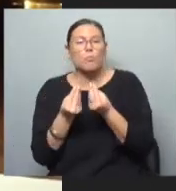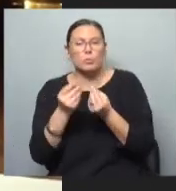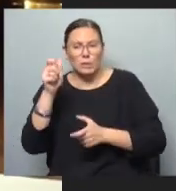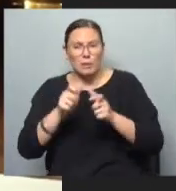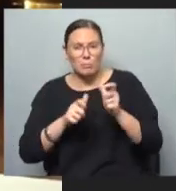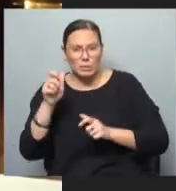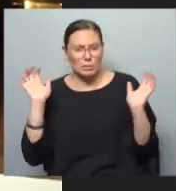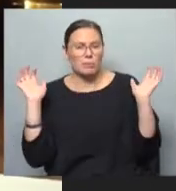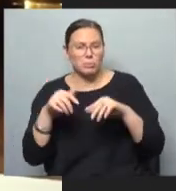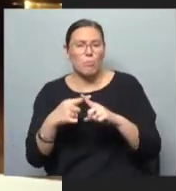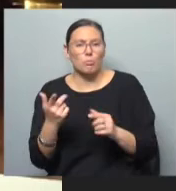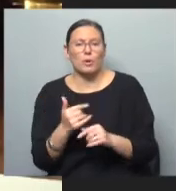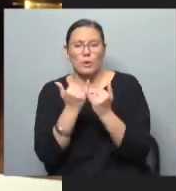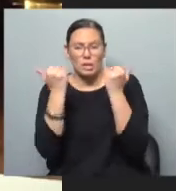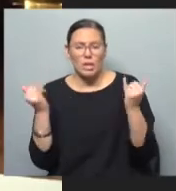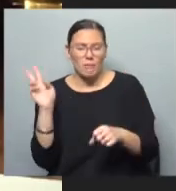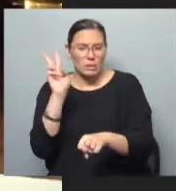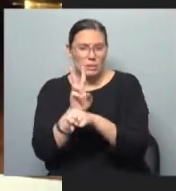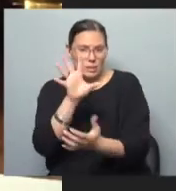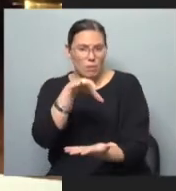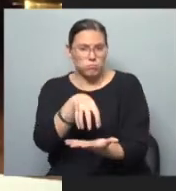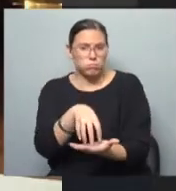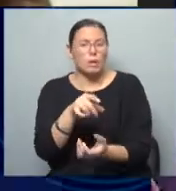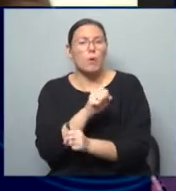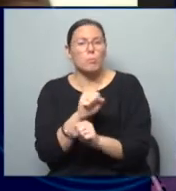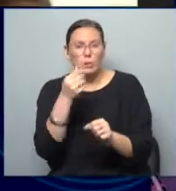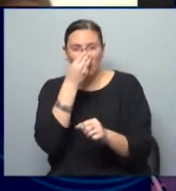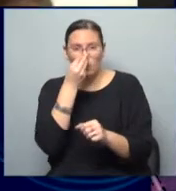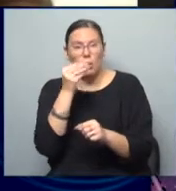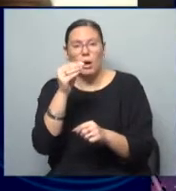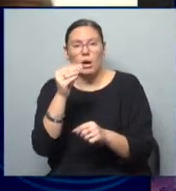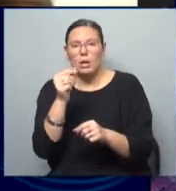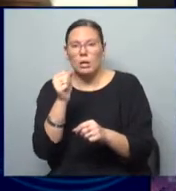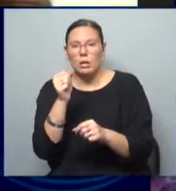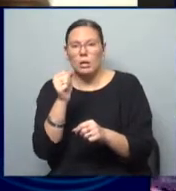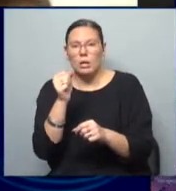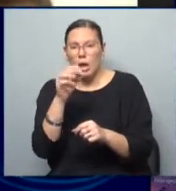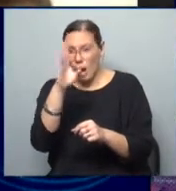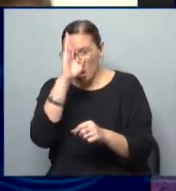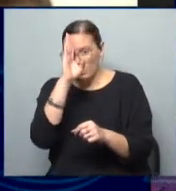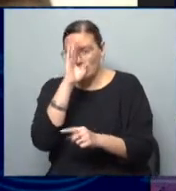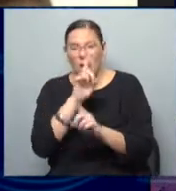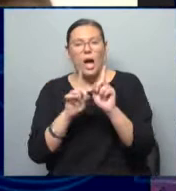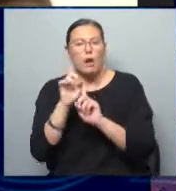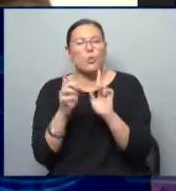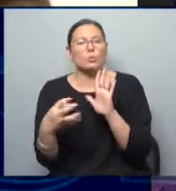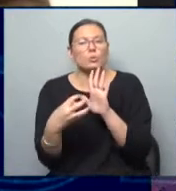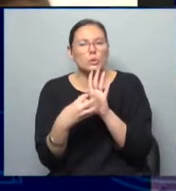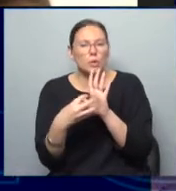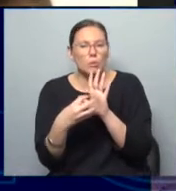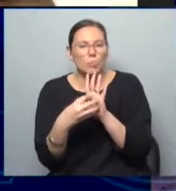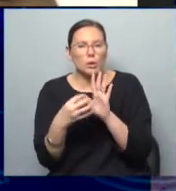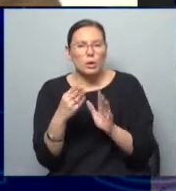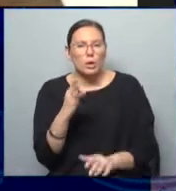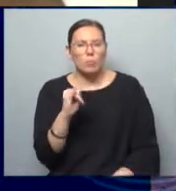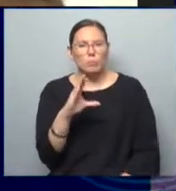en general al día visitan este lugar. Eduardo, ¿has podido aprender algún símbolo, algún, ¿cómo se llama? En japonés